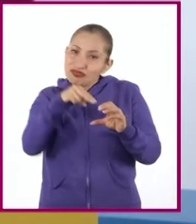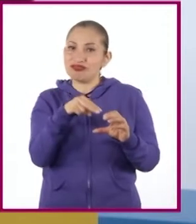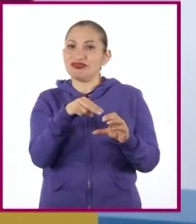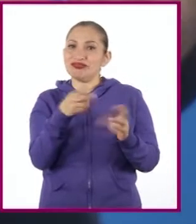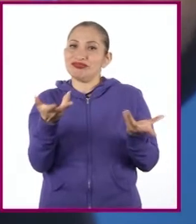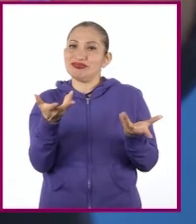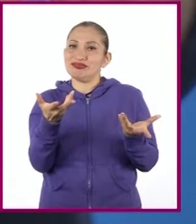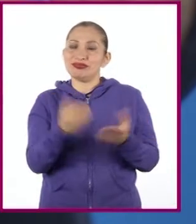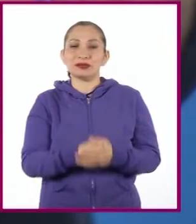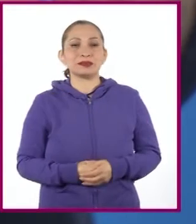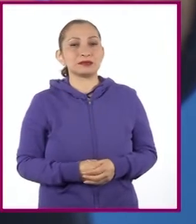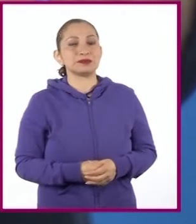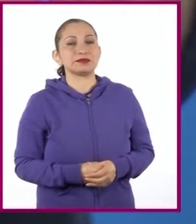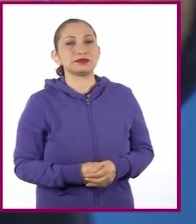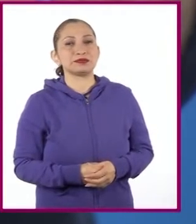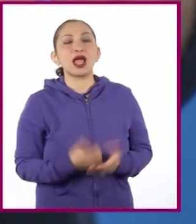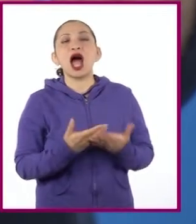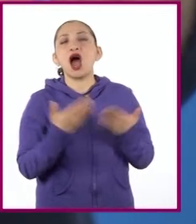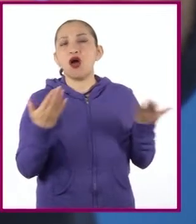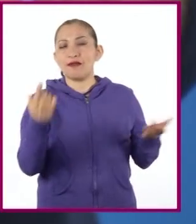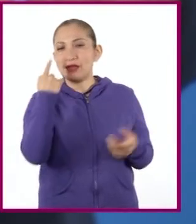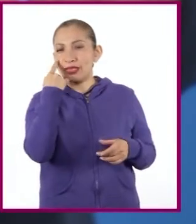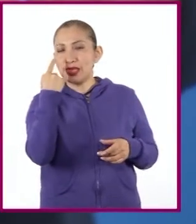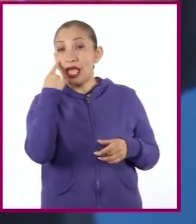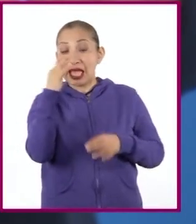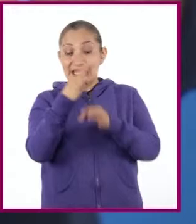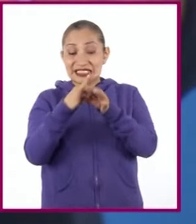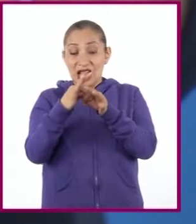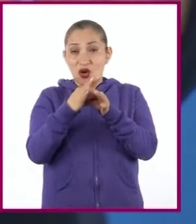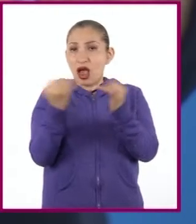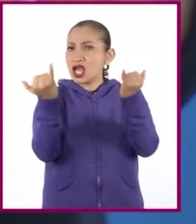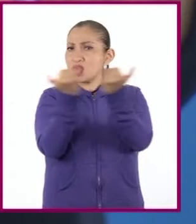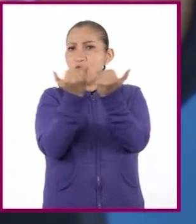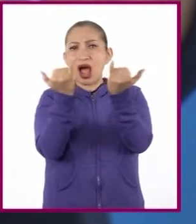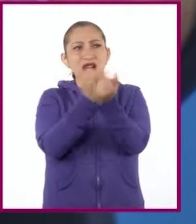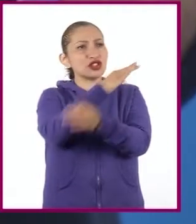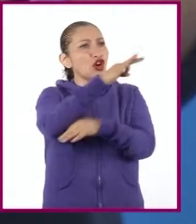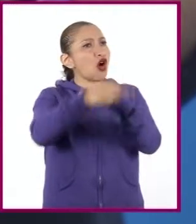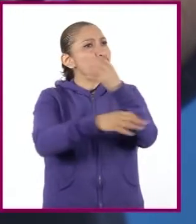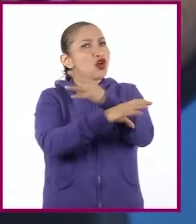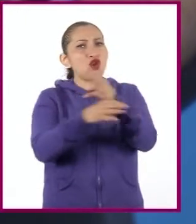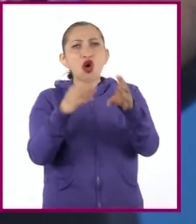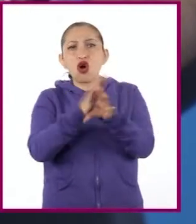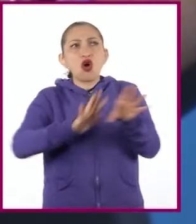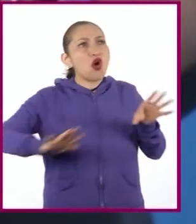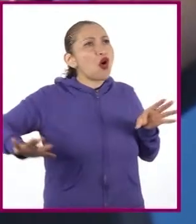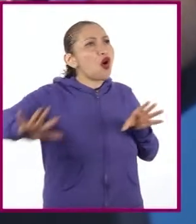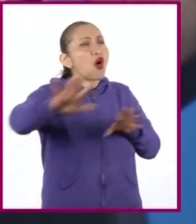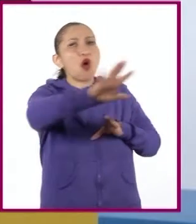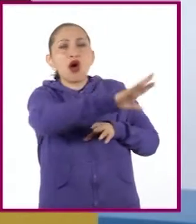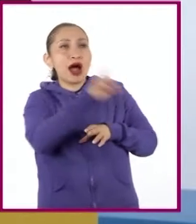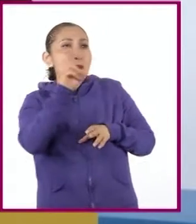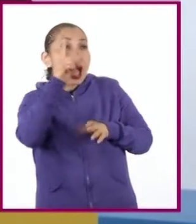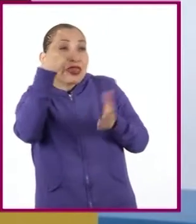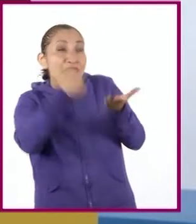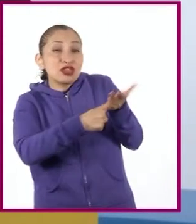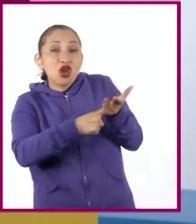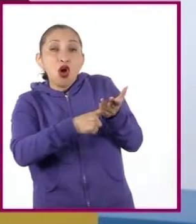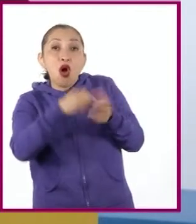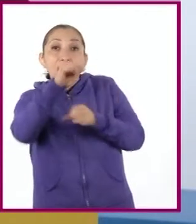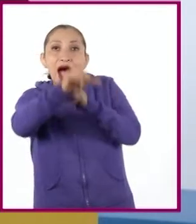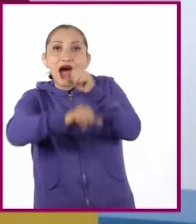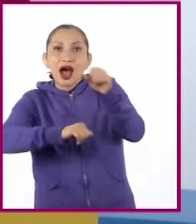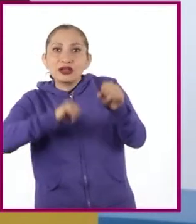observarlas. Tomemos en cuenta que las células, como toda la materia que nos rodea, está constituida por